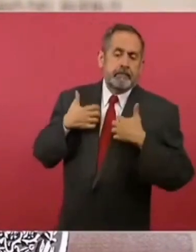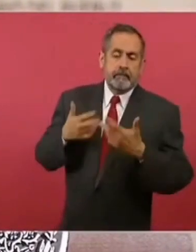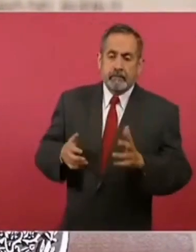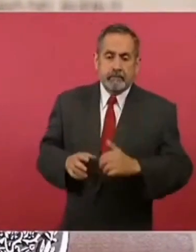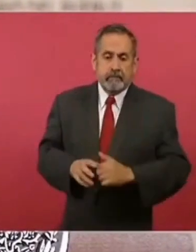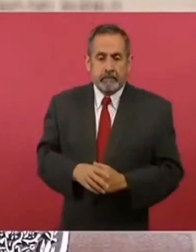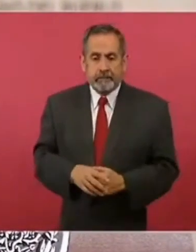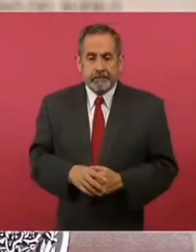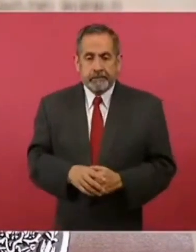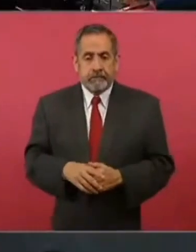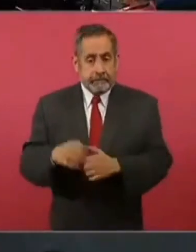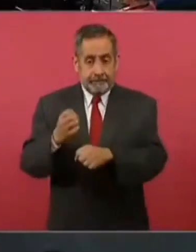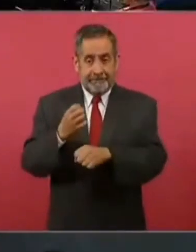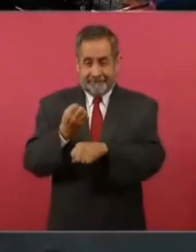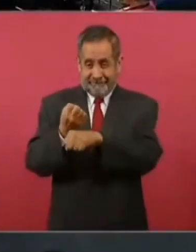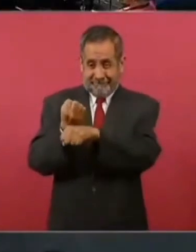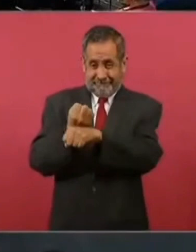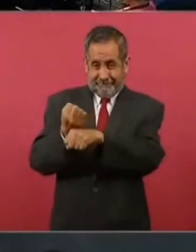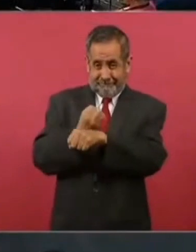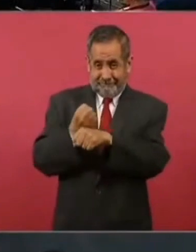hasta con la sangre,